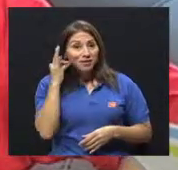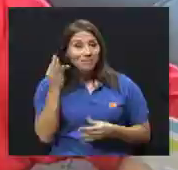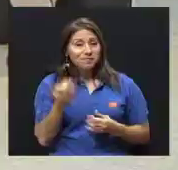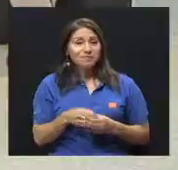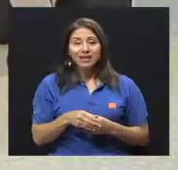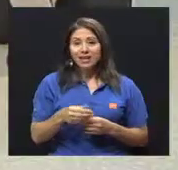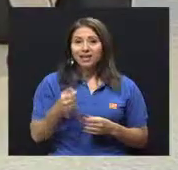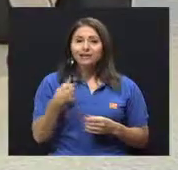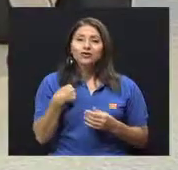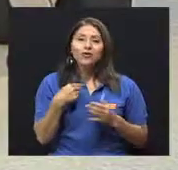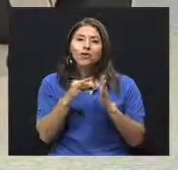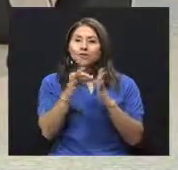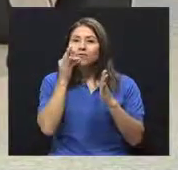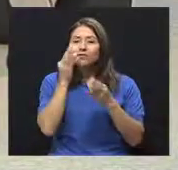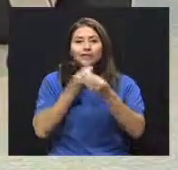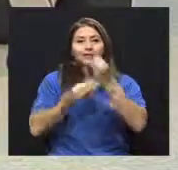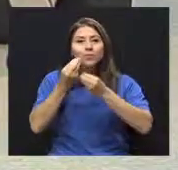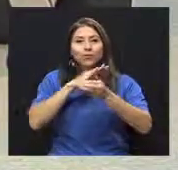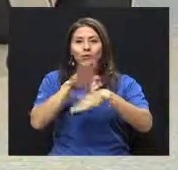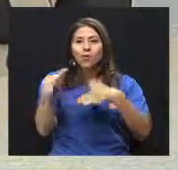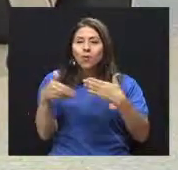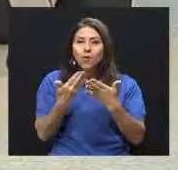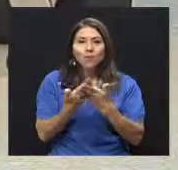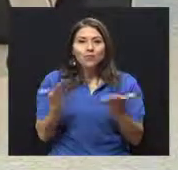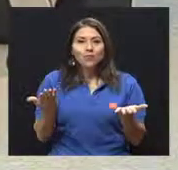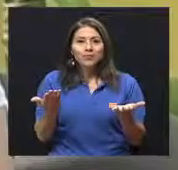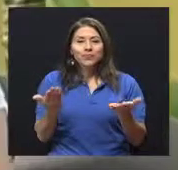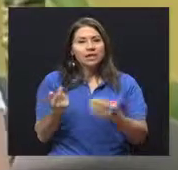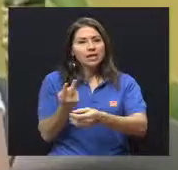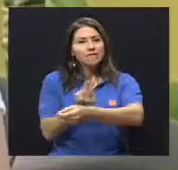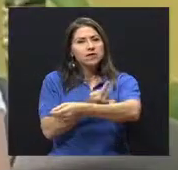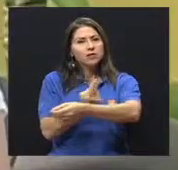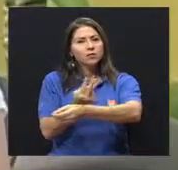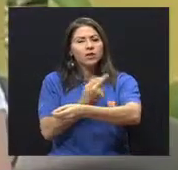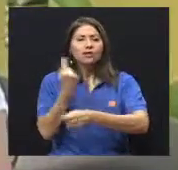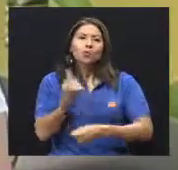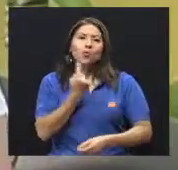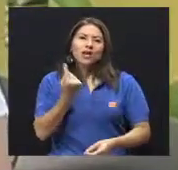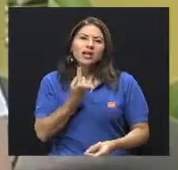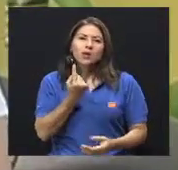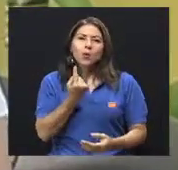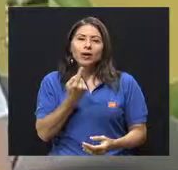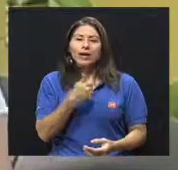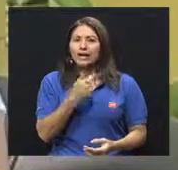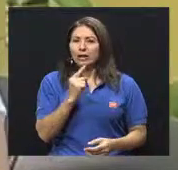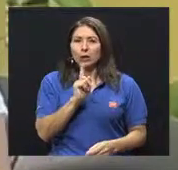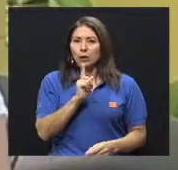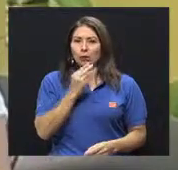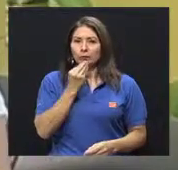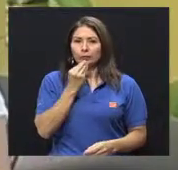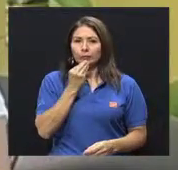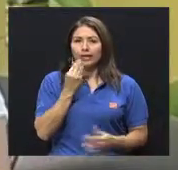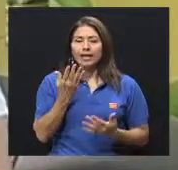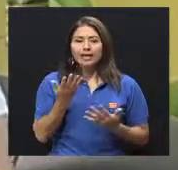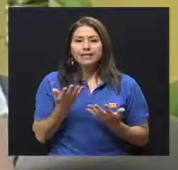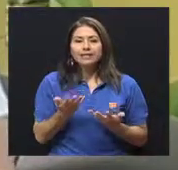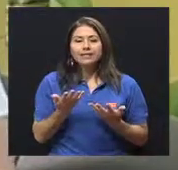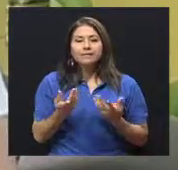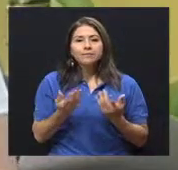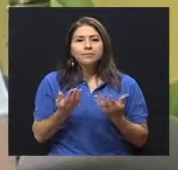Jimena? Yo de frutas como todo. Y de verduras, lo único que no como